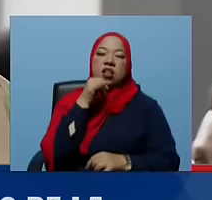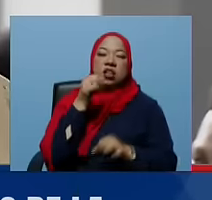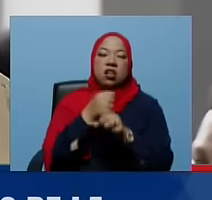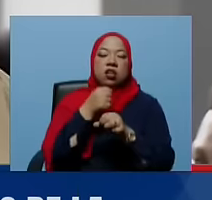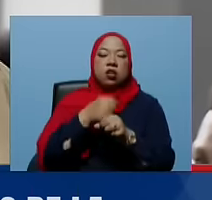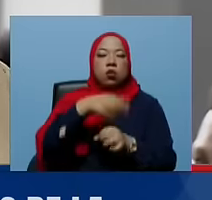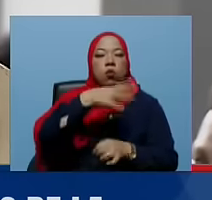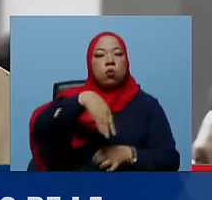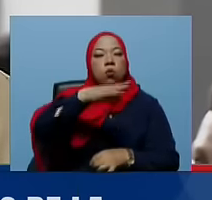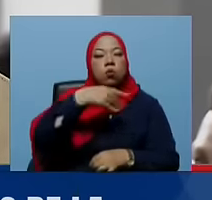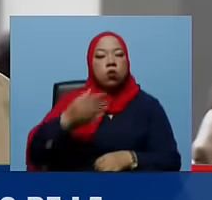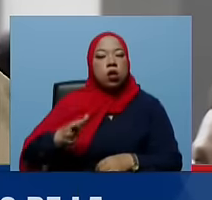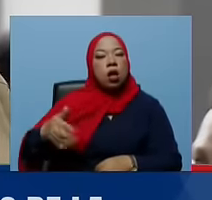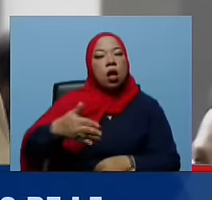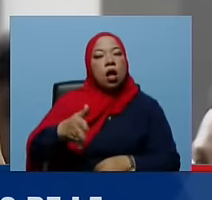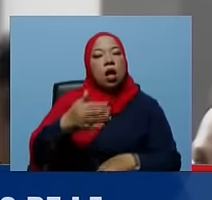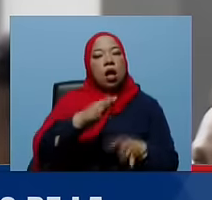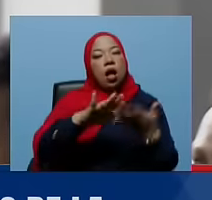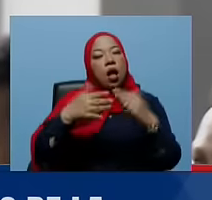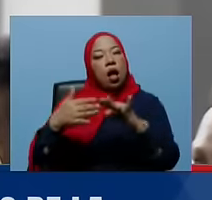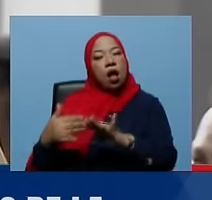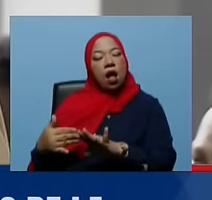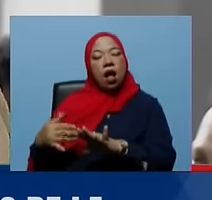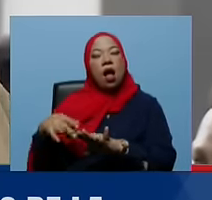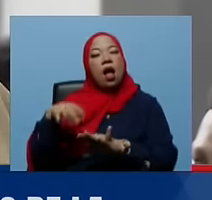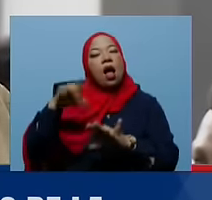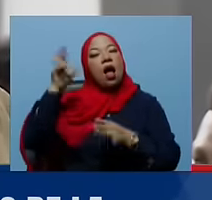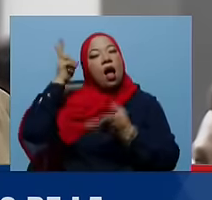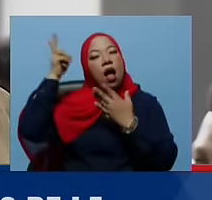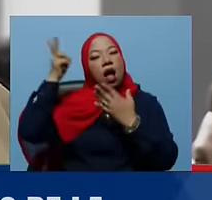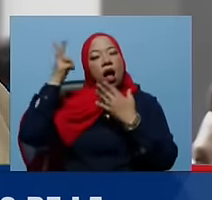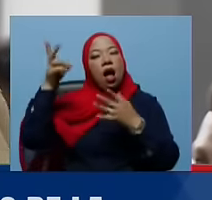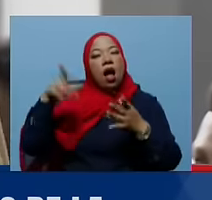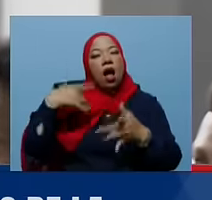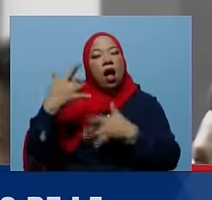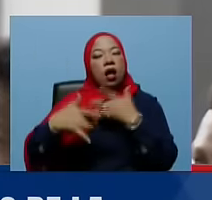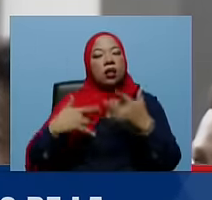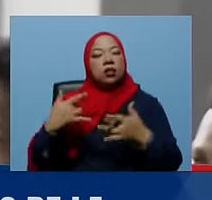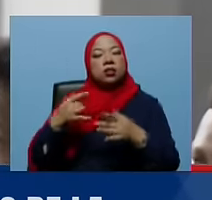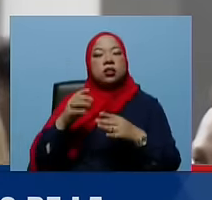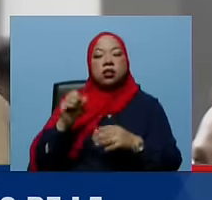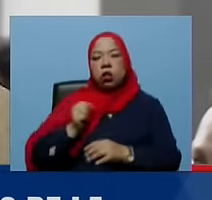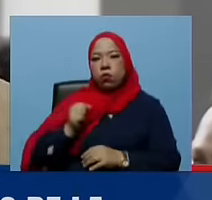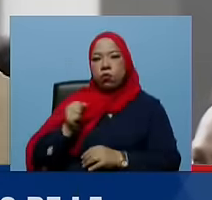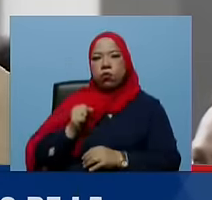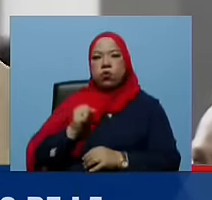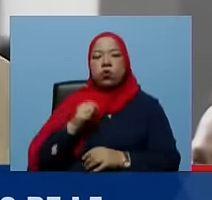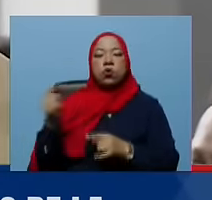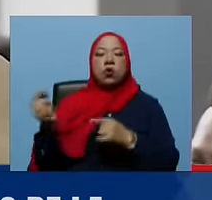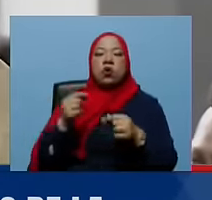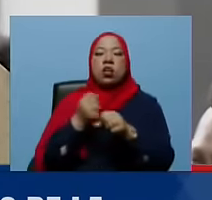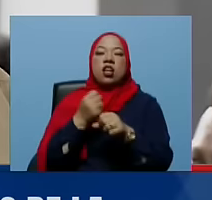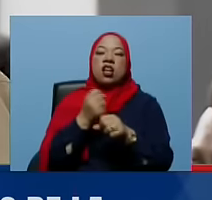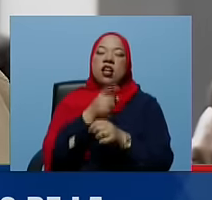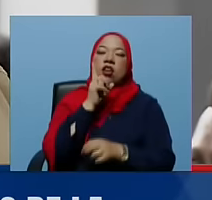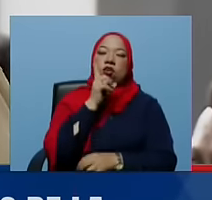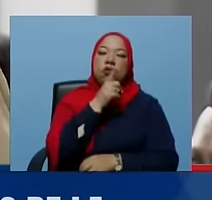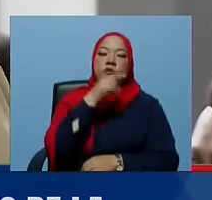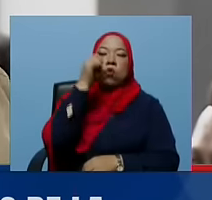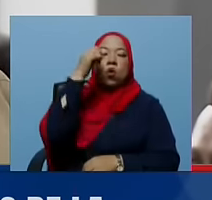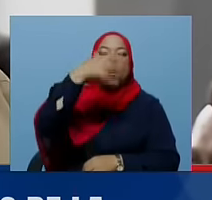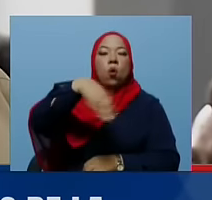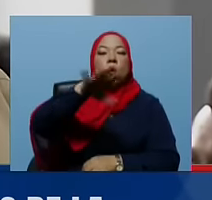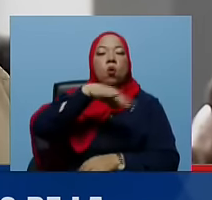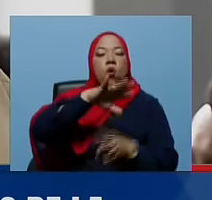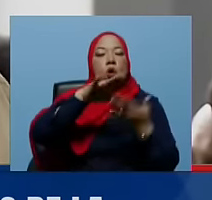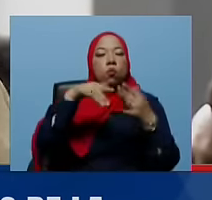pueblo de pescadores, pueblo de manglares, donde también hay muchos decimistas. Y quiero aprovechar también hablando en nombre de la creación de del Poder